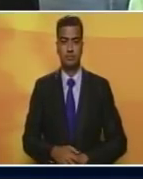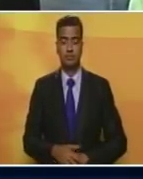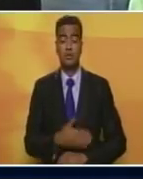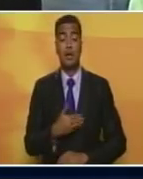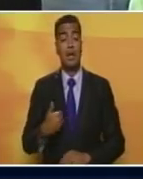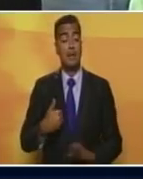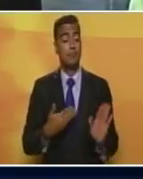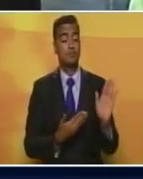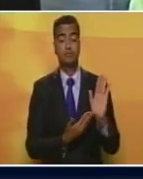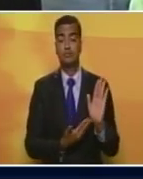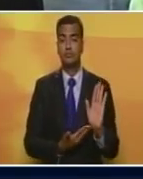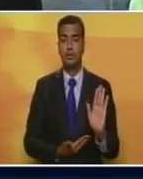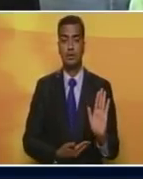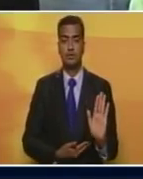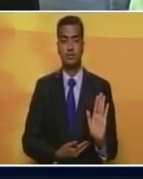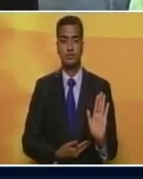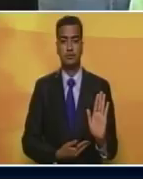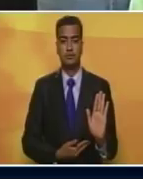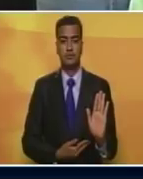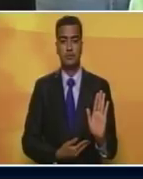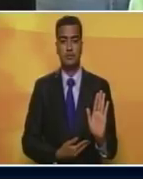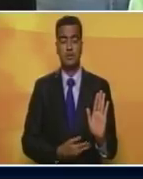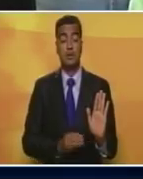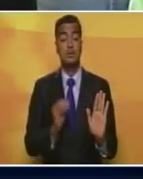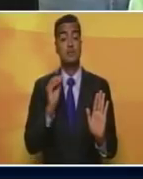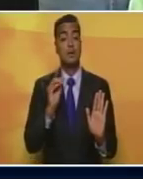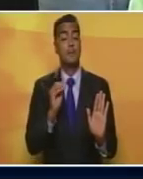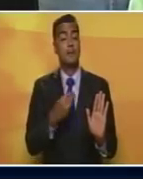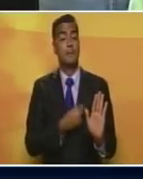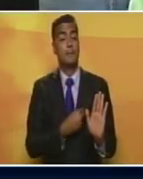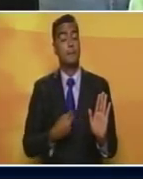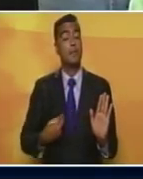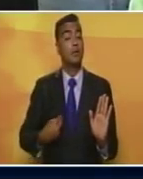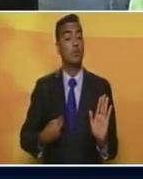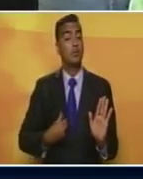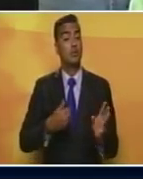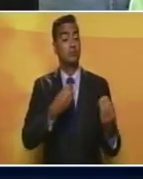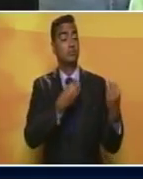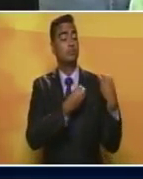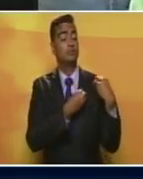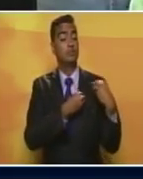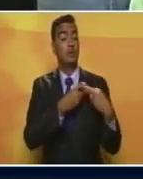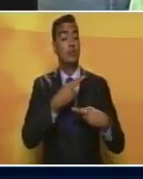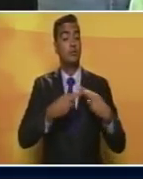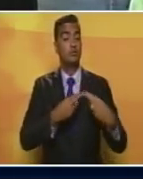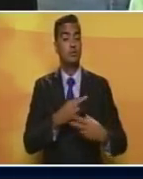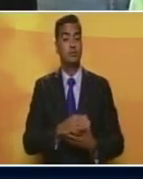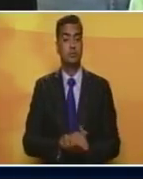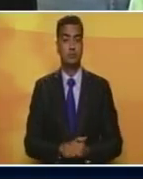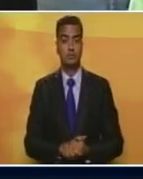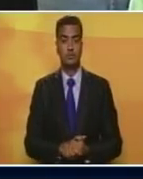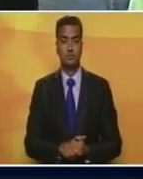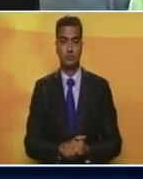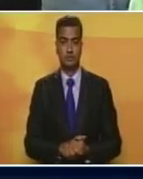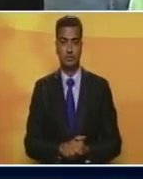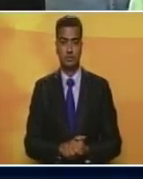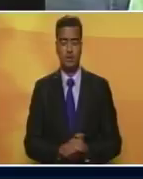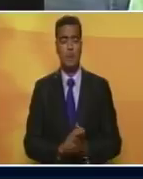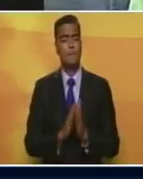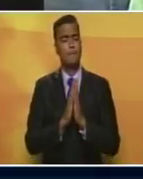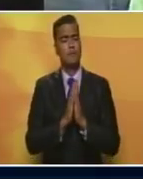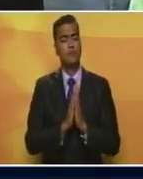lo que se debe detener ese espiral inflacionario que a su juicio afecta a la ciudadanía. Por lo tanto, desde el Frente Müller Rojas